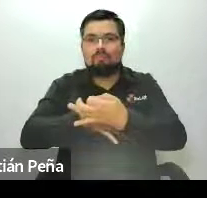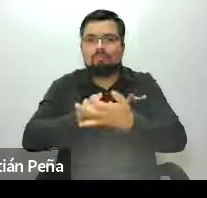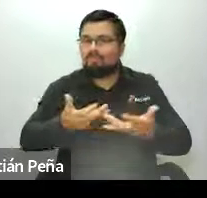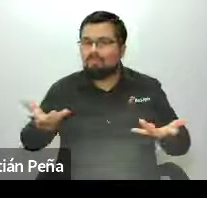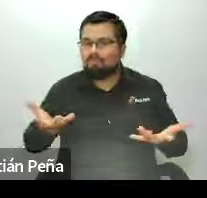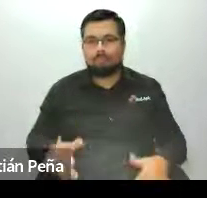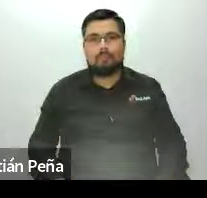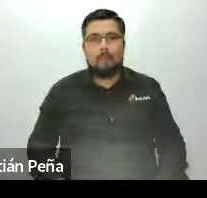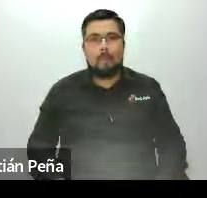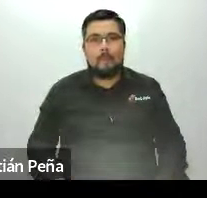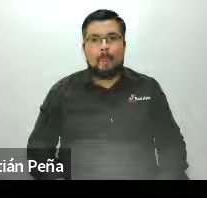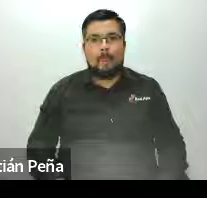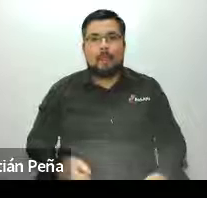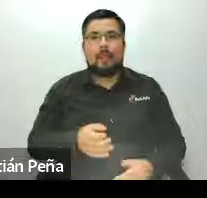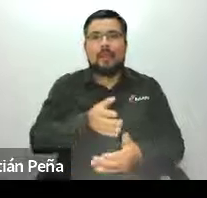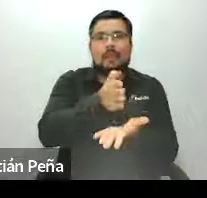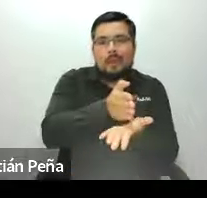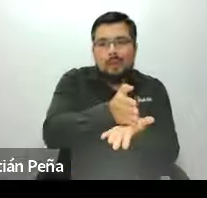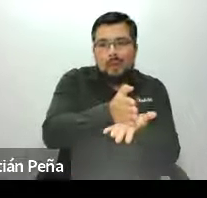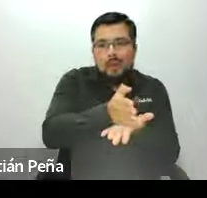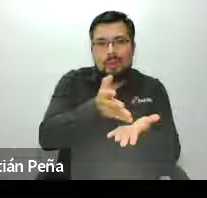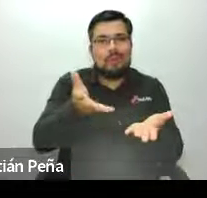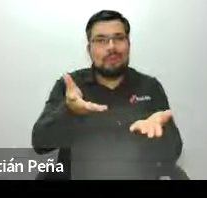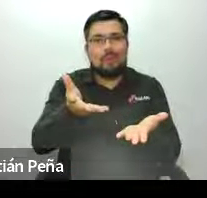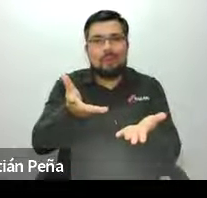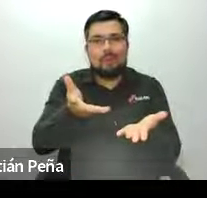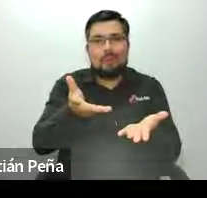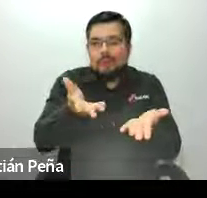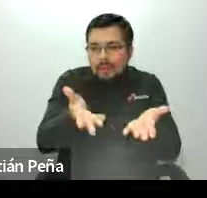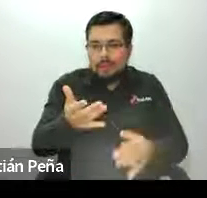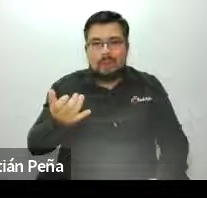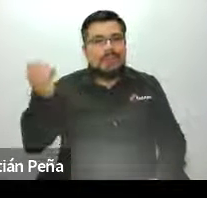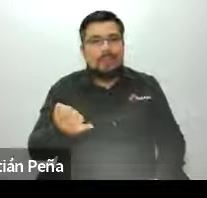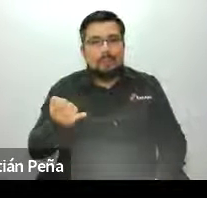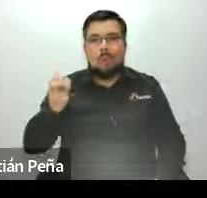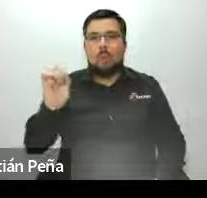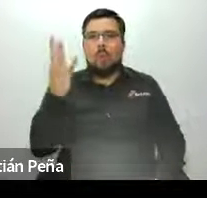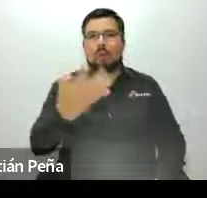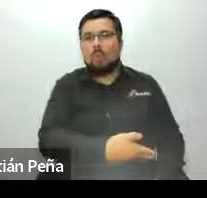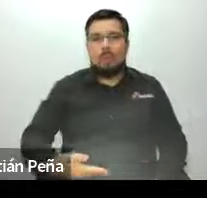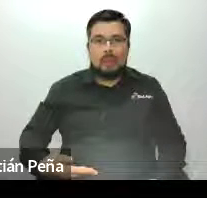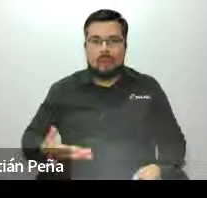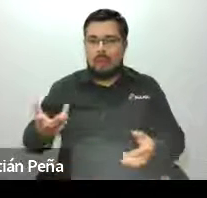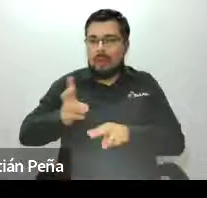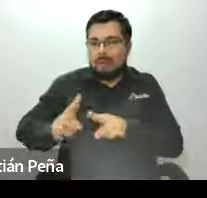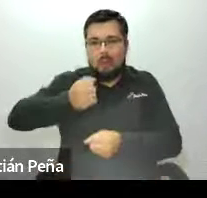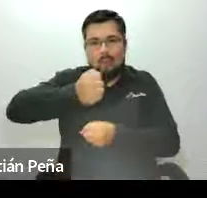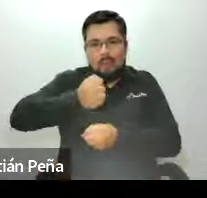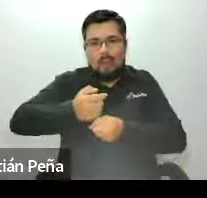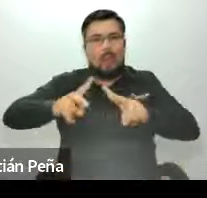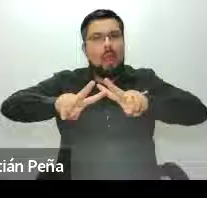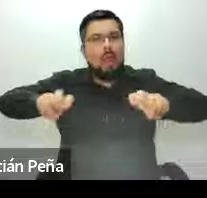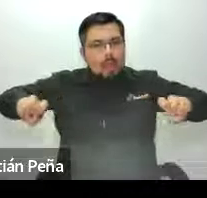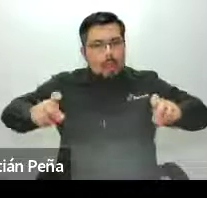colegio tuviera planteado que siempre en cuarto medio se hacía un trabajo de investigación y que los estudiantes podían elegir cuál